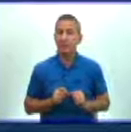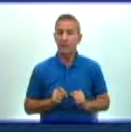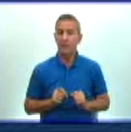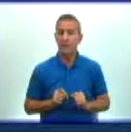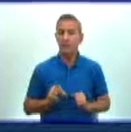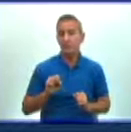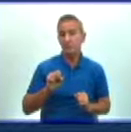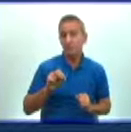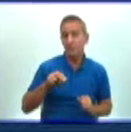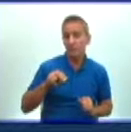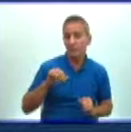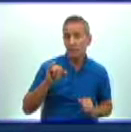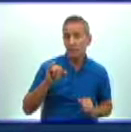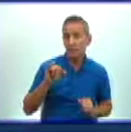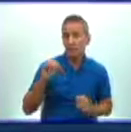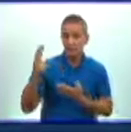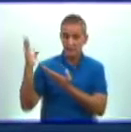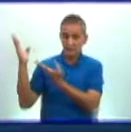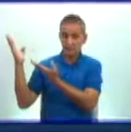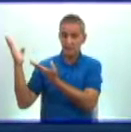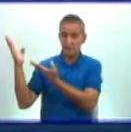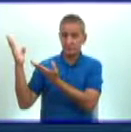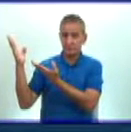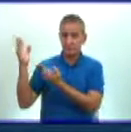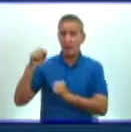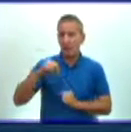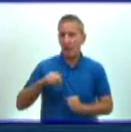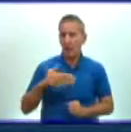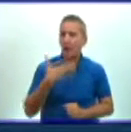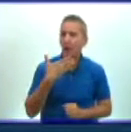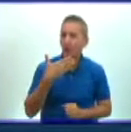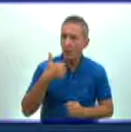embargo, ahora bien,